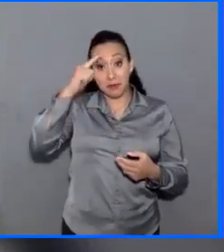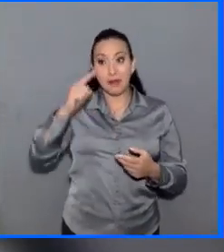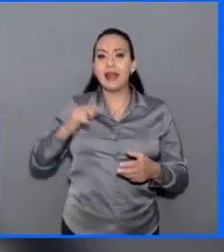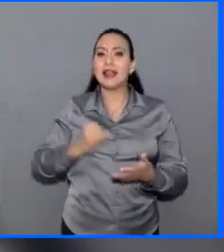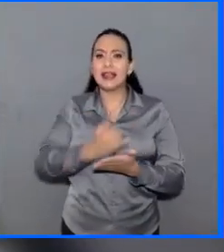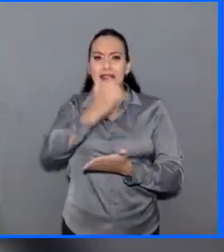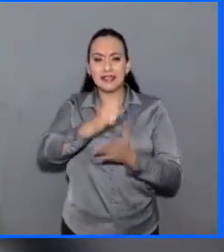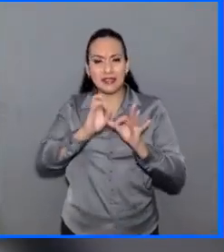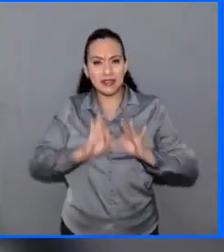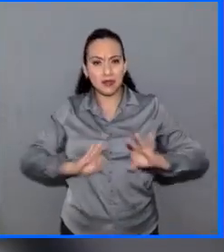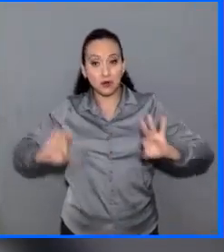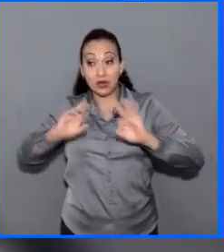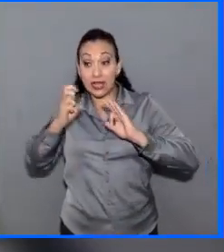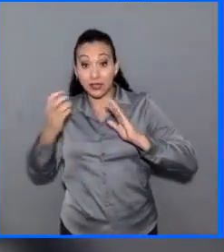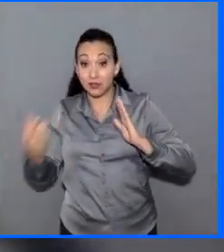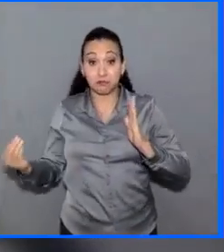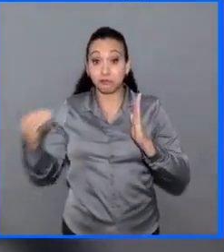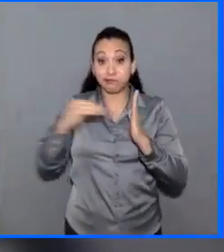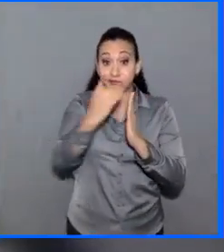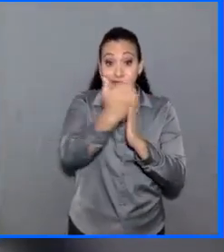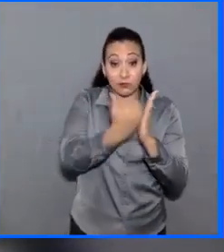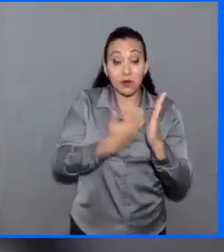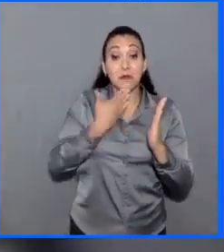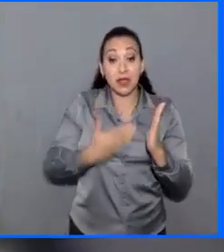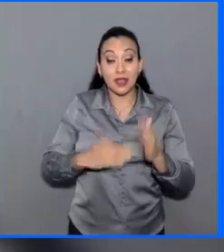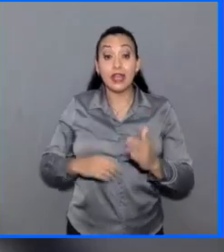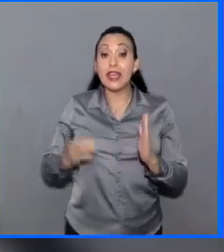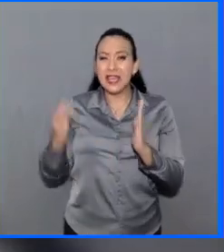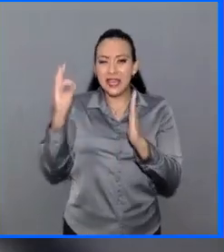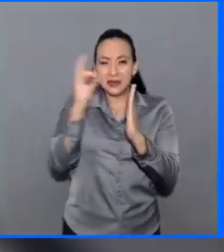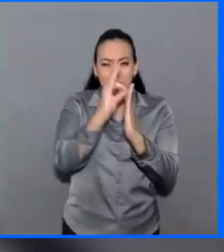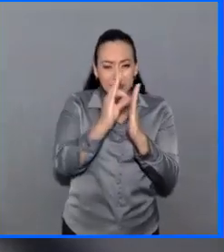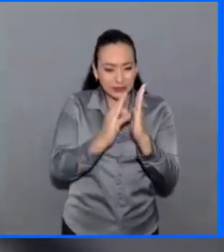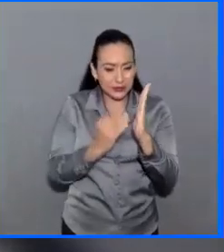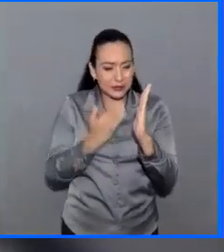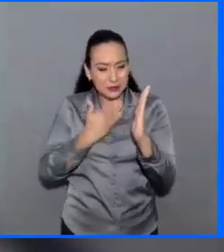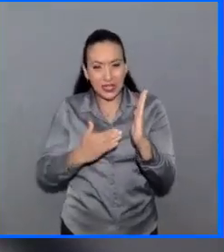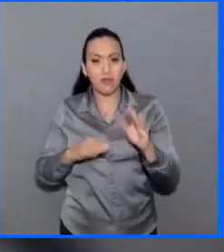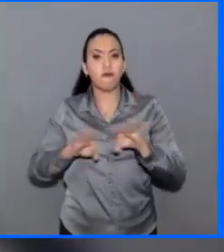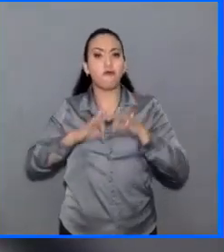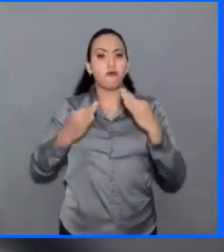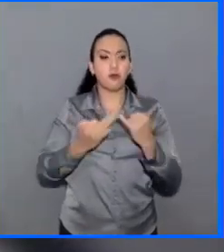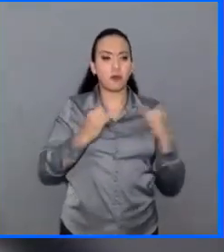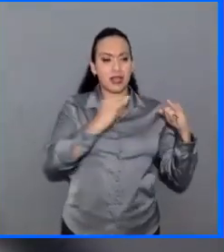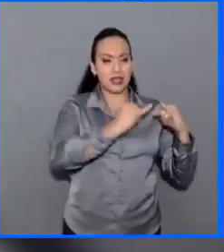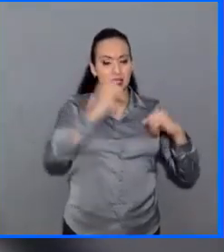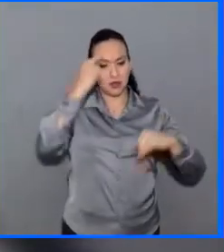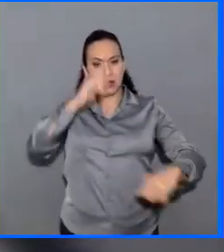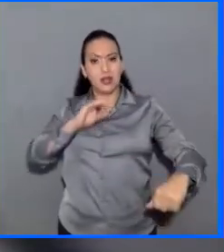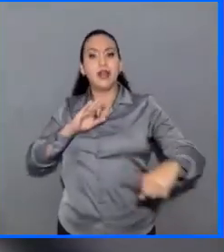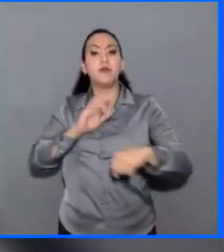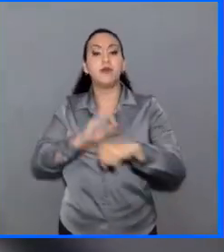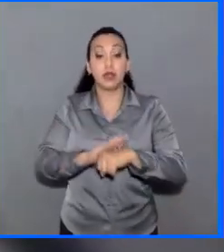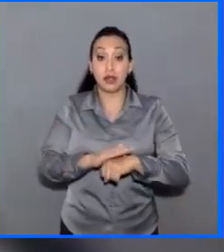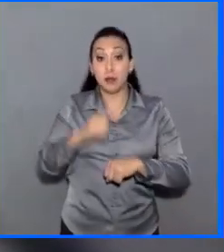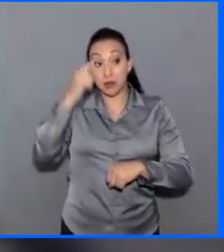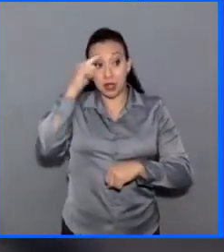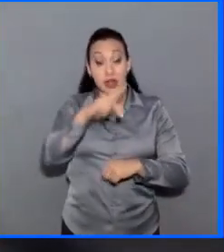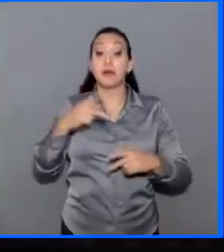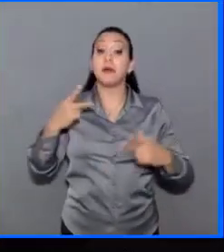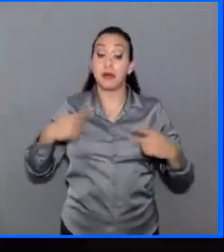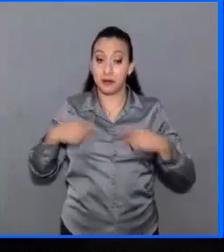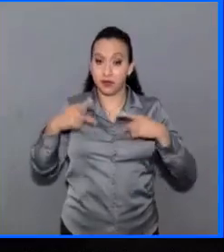judiciales, y no establecemos mecanismos eficaces de protección para quienes imparten